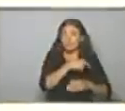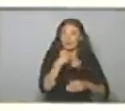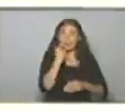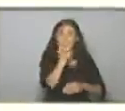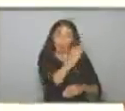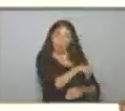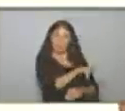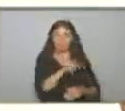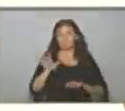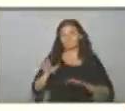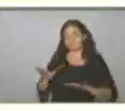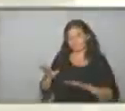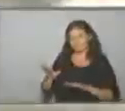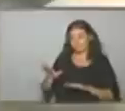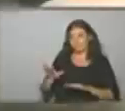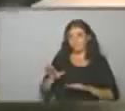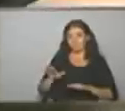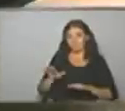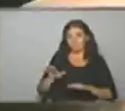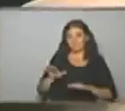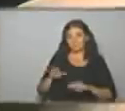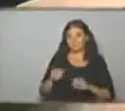Están en el momento de la consagración.